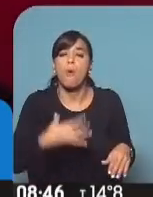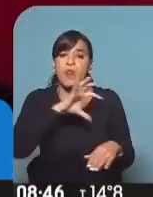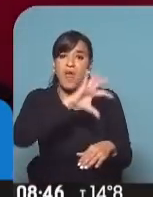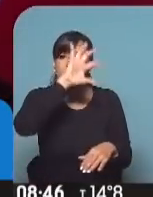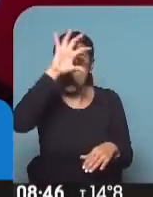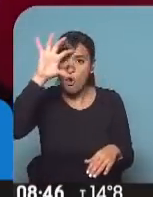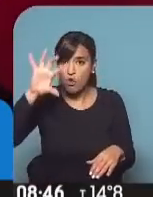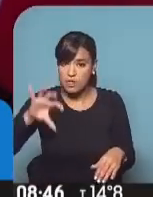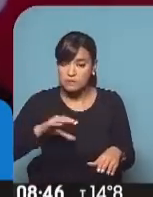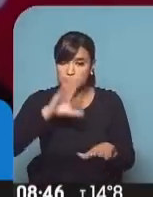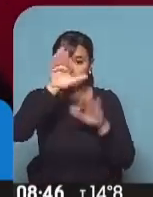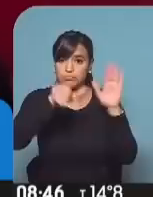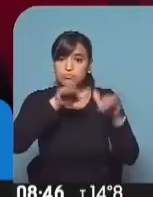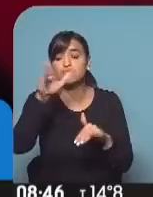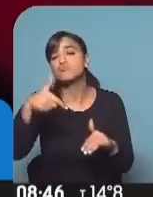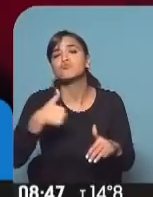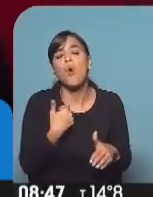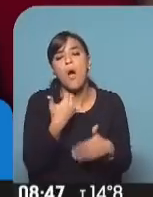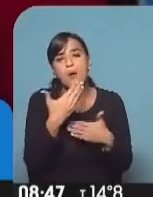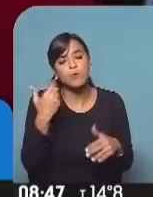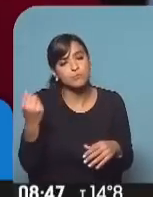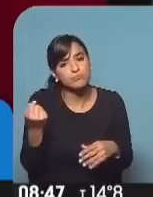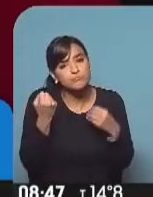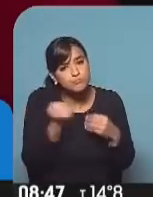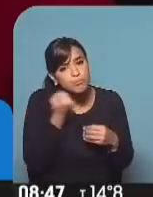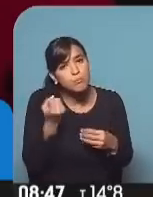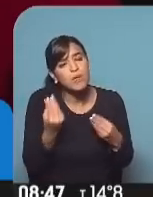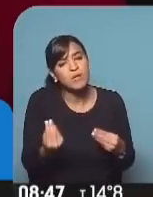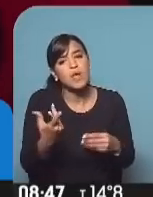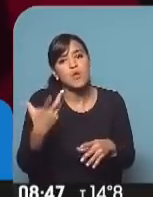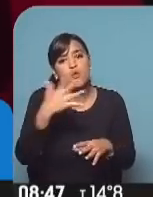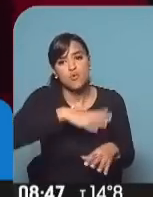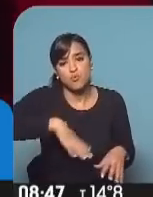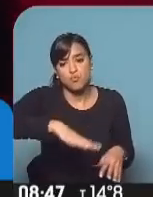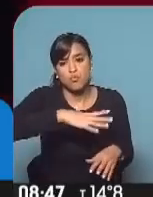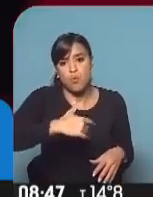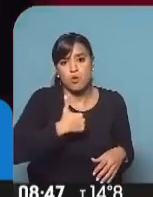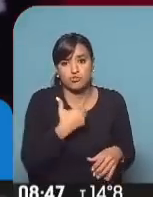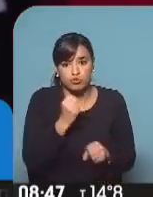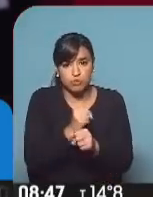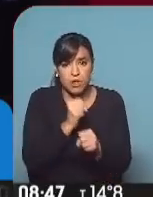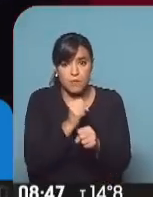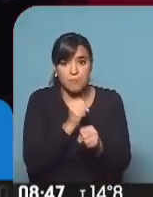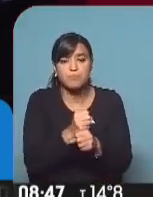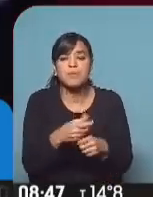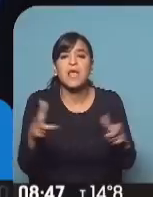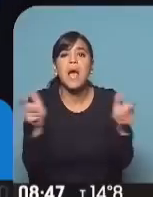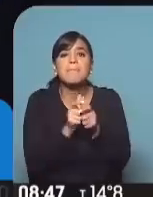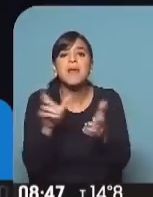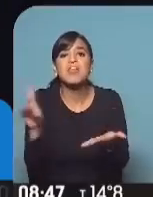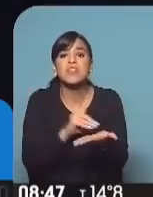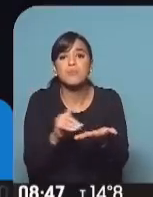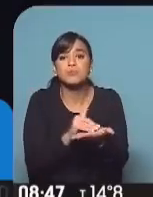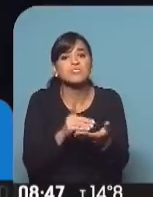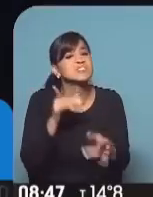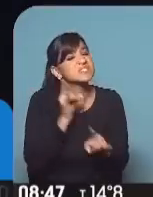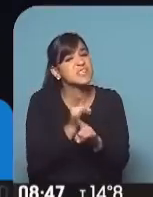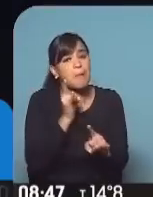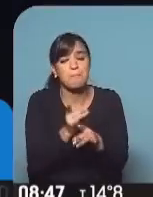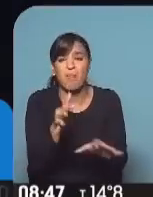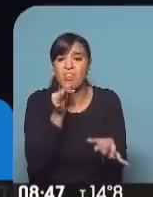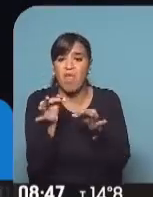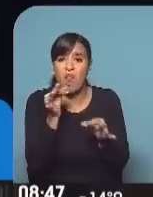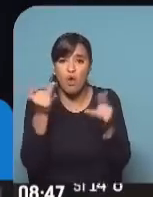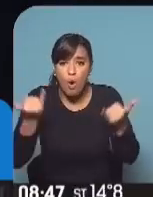las provincias y voy a hablar fundamentalmente de lo que ocurre lugar donde yo me desempeño que es la cámara de diputado que siempre hubo diálogo porque